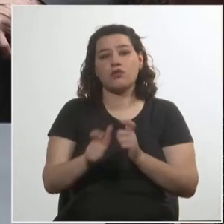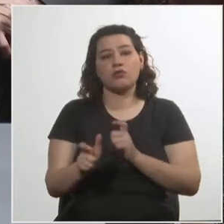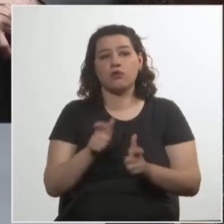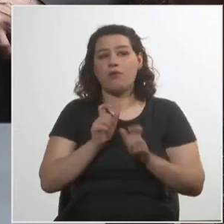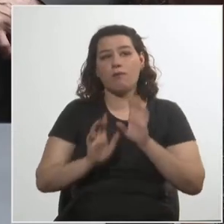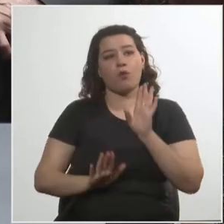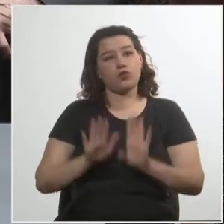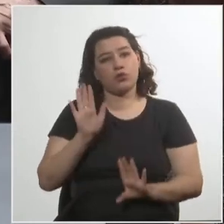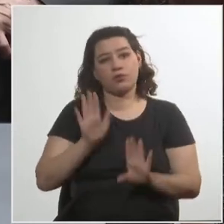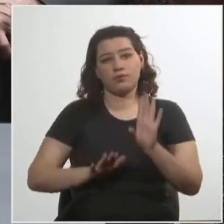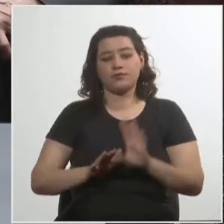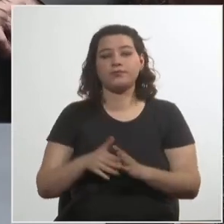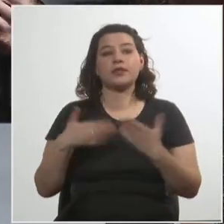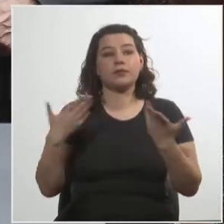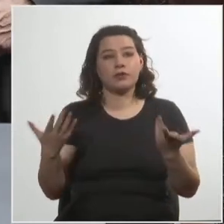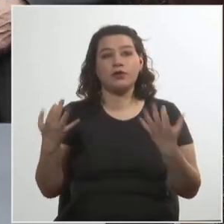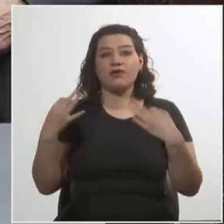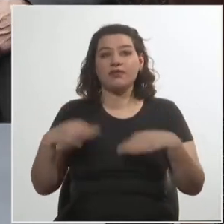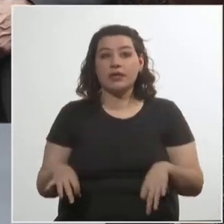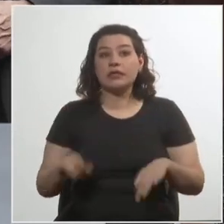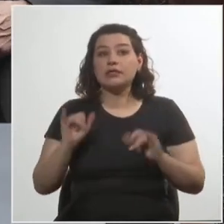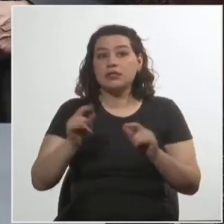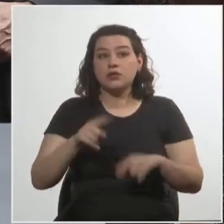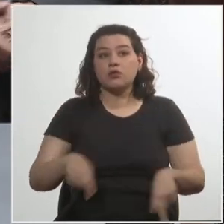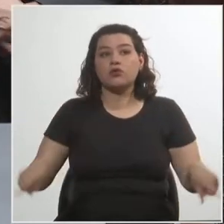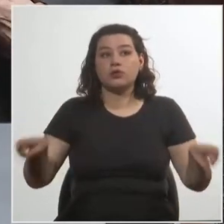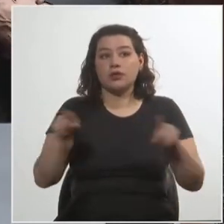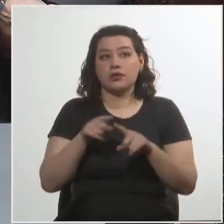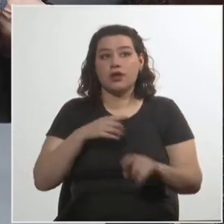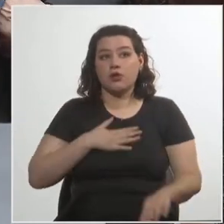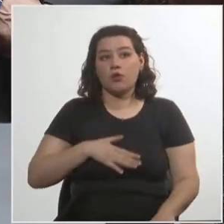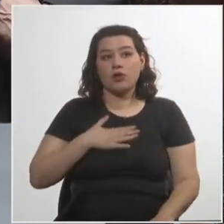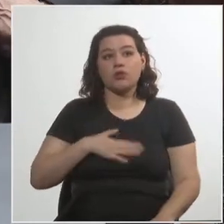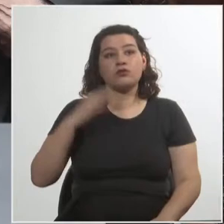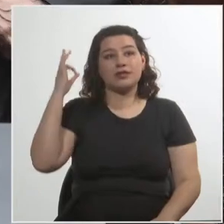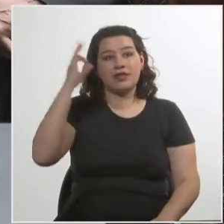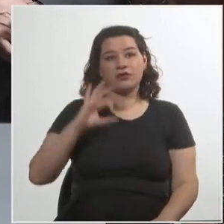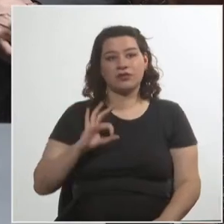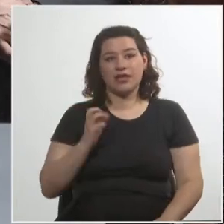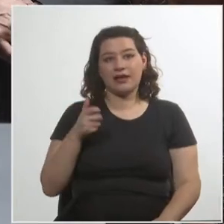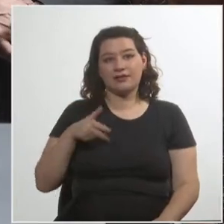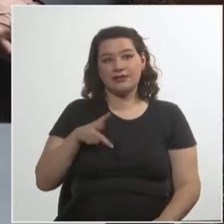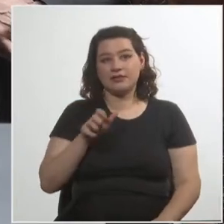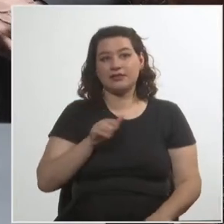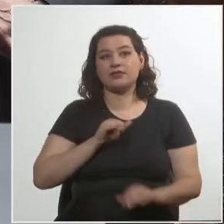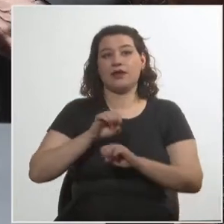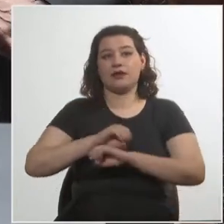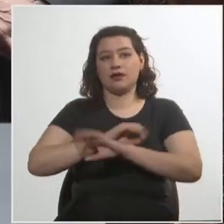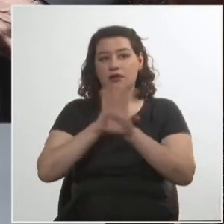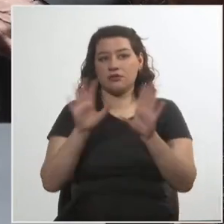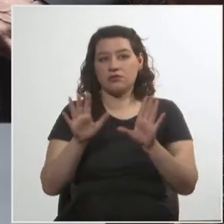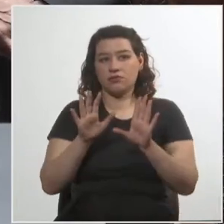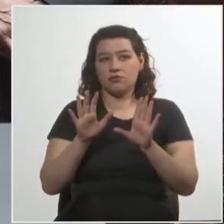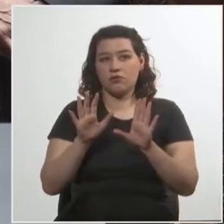la votación bien si les parece el senador Sánchez por una aclaración